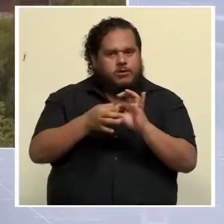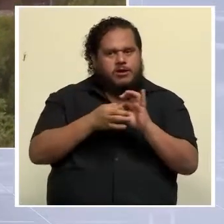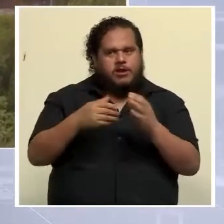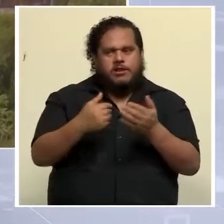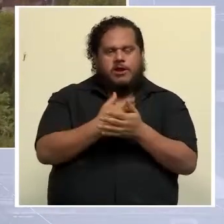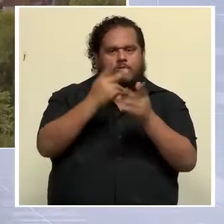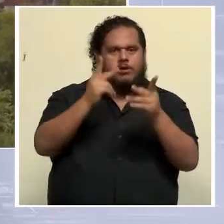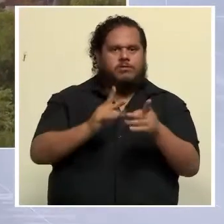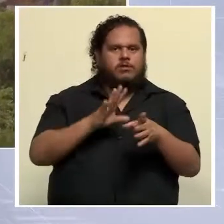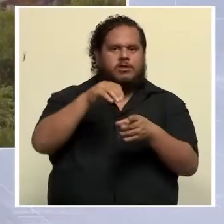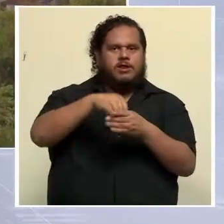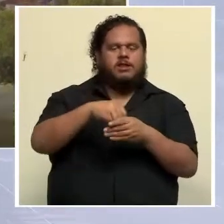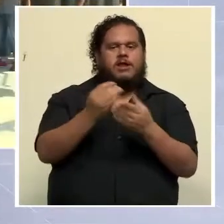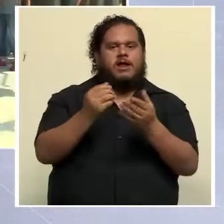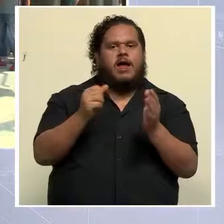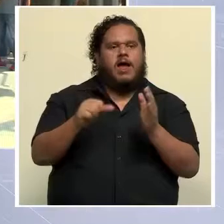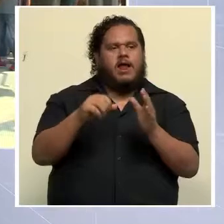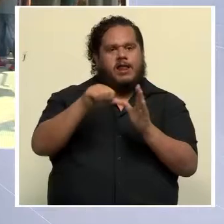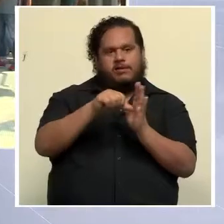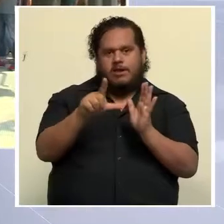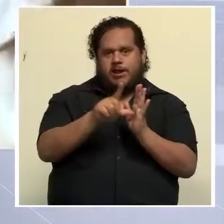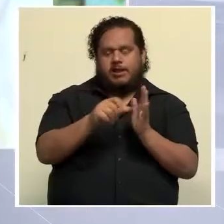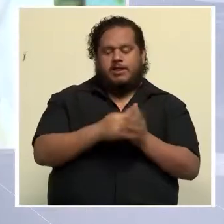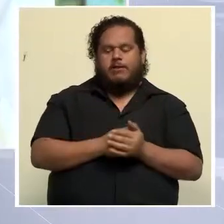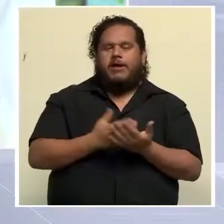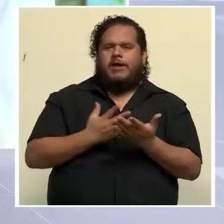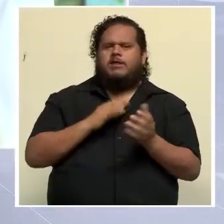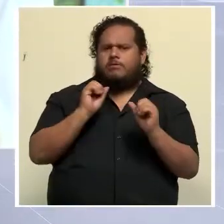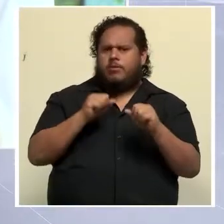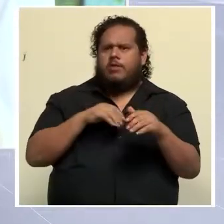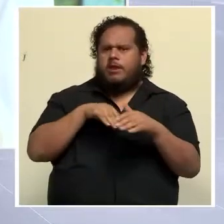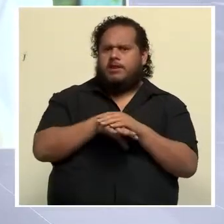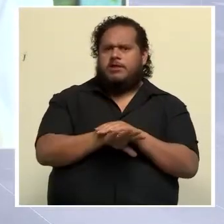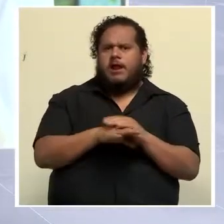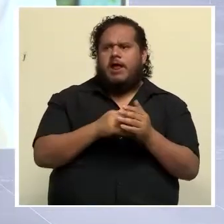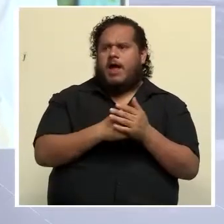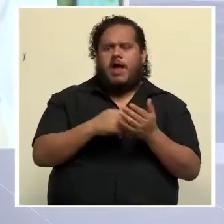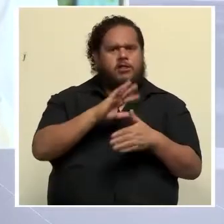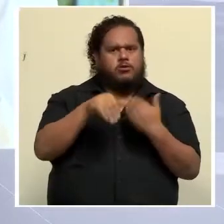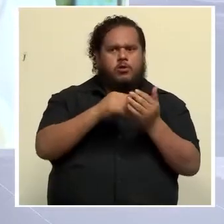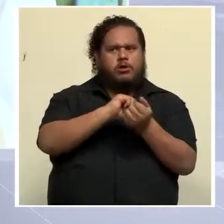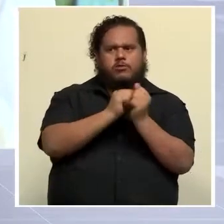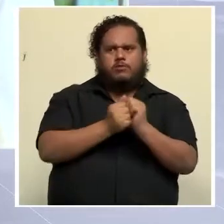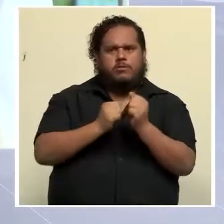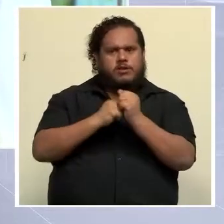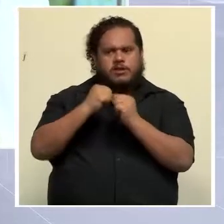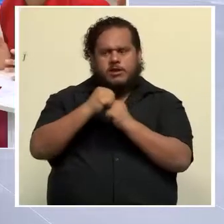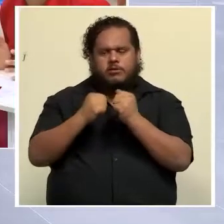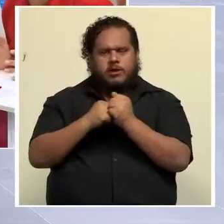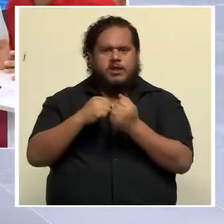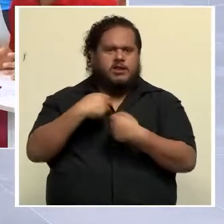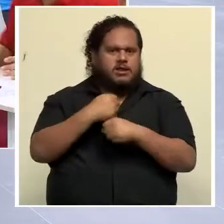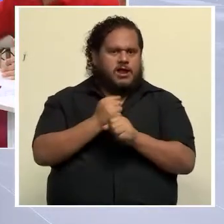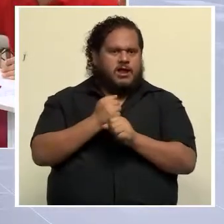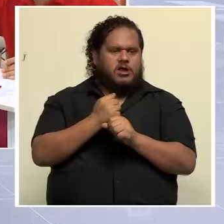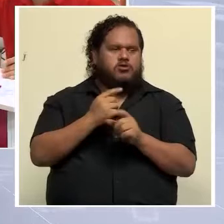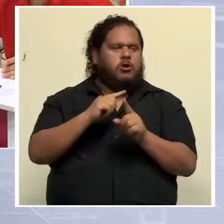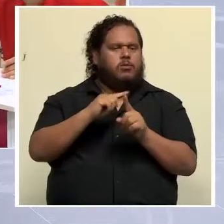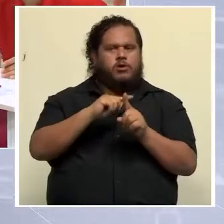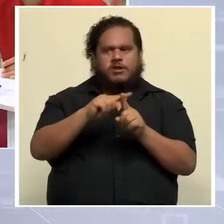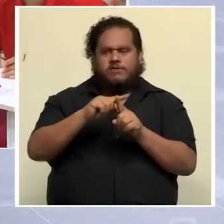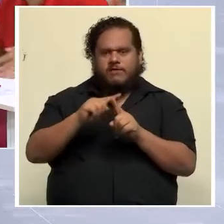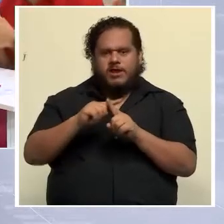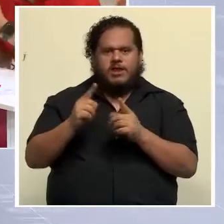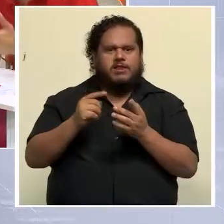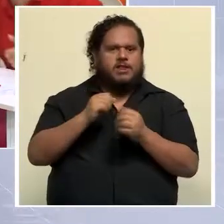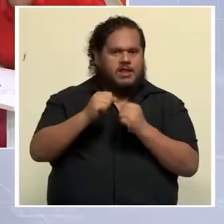nuevas personas que integren el gabinete del gobierno de la República, es poder entrar a las reformas estructurales que se han venido planteando por diversas voces importantes a lo largo de